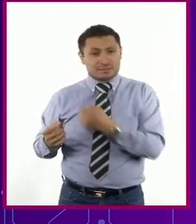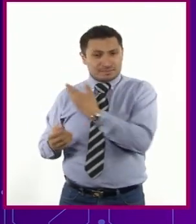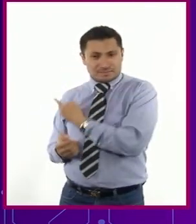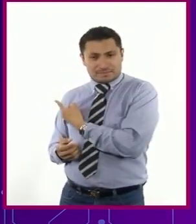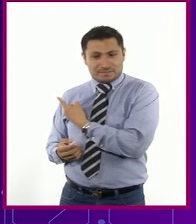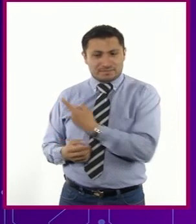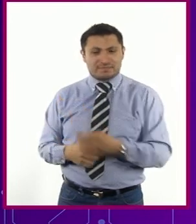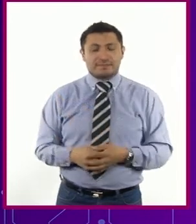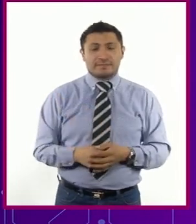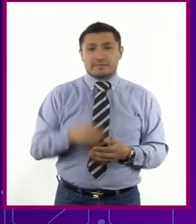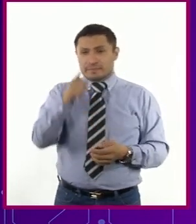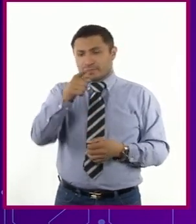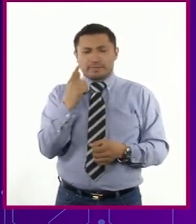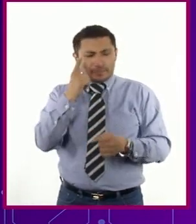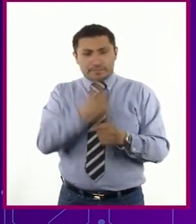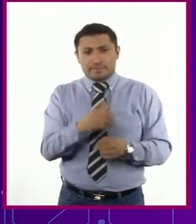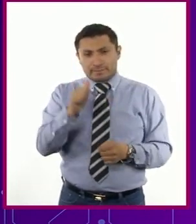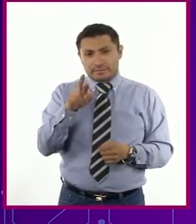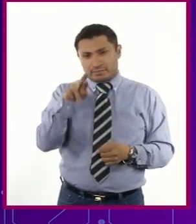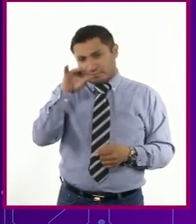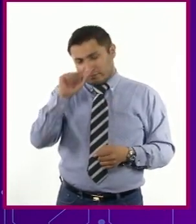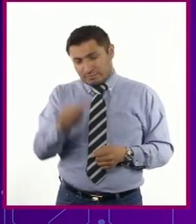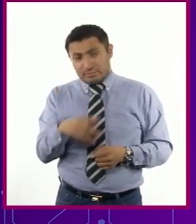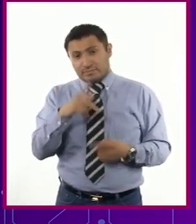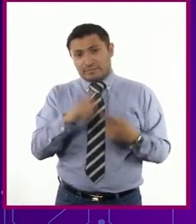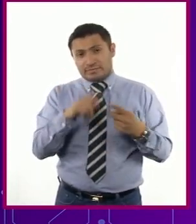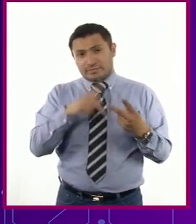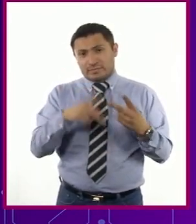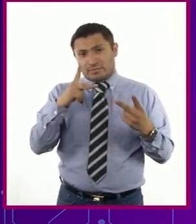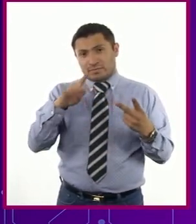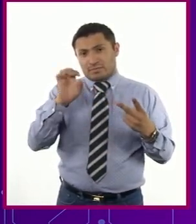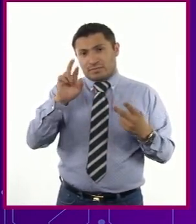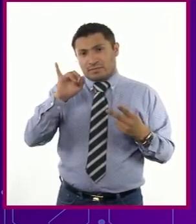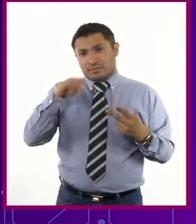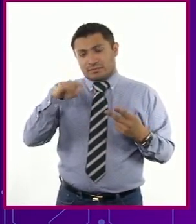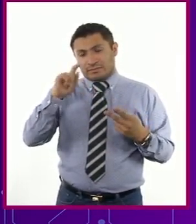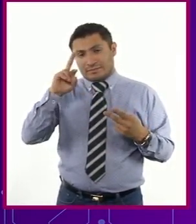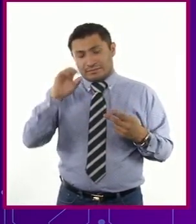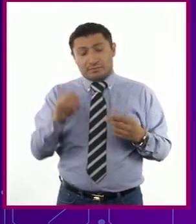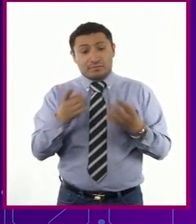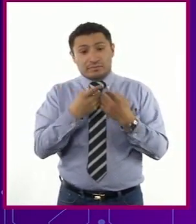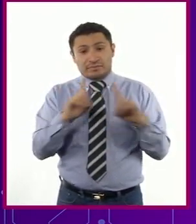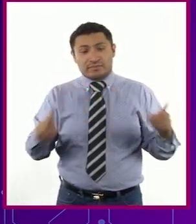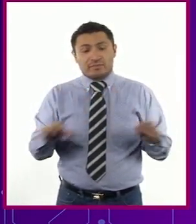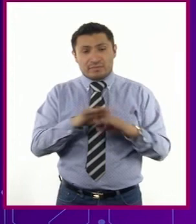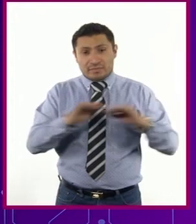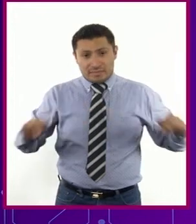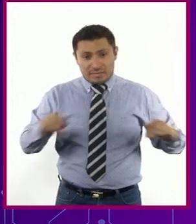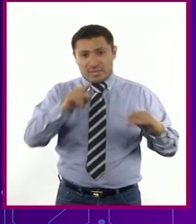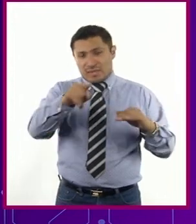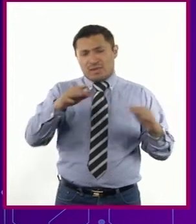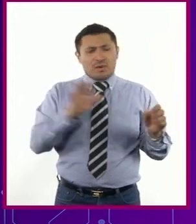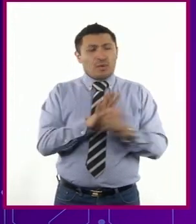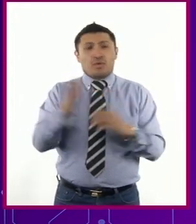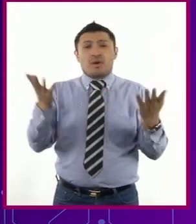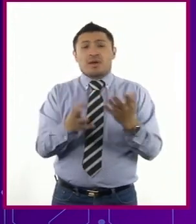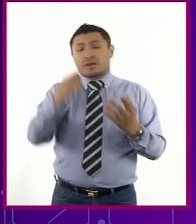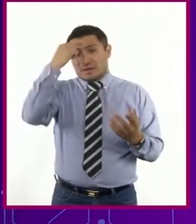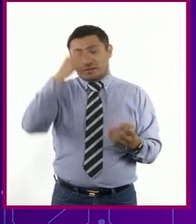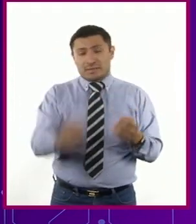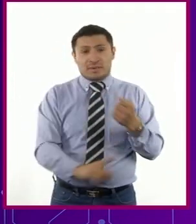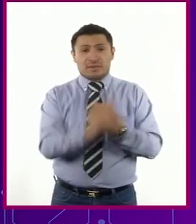dimensiones. Calculen el área y el perímetro del desarrollo plano. Ustedes en casa, ¿qué harían para resolver el